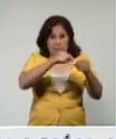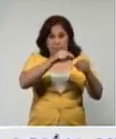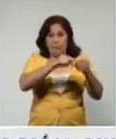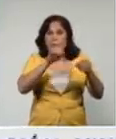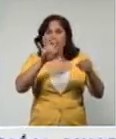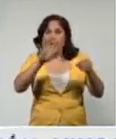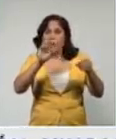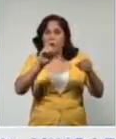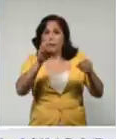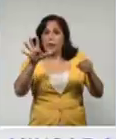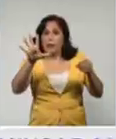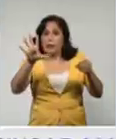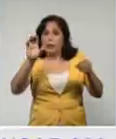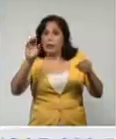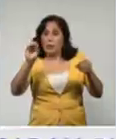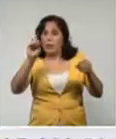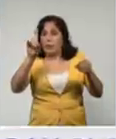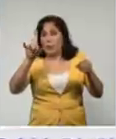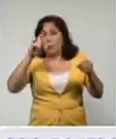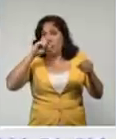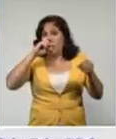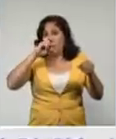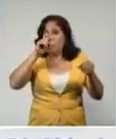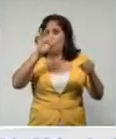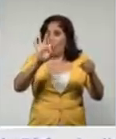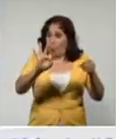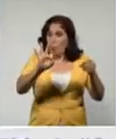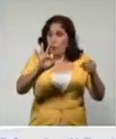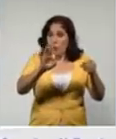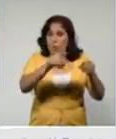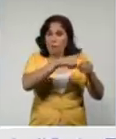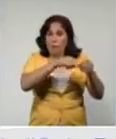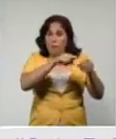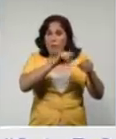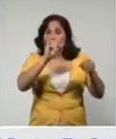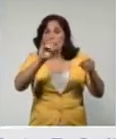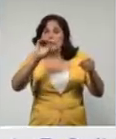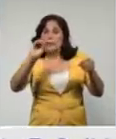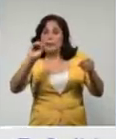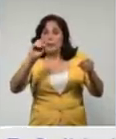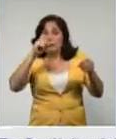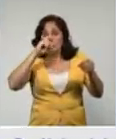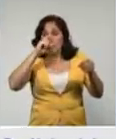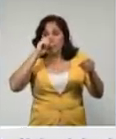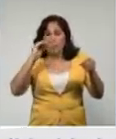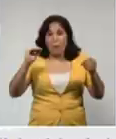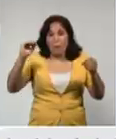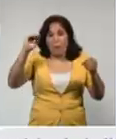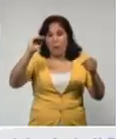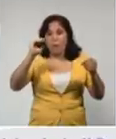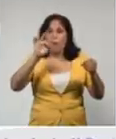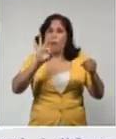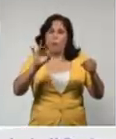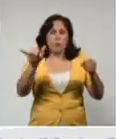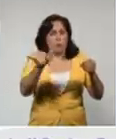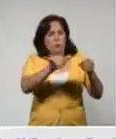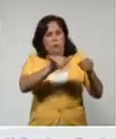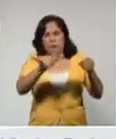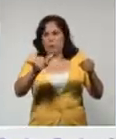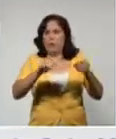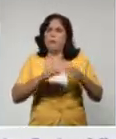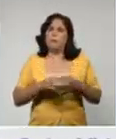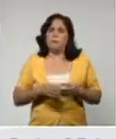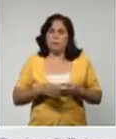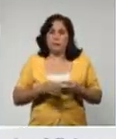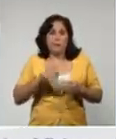40 a 59 son 8 y de 60 años y más son 8 también.